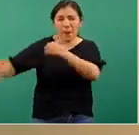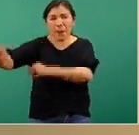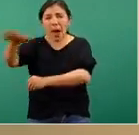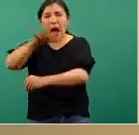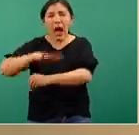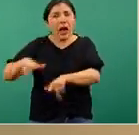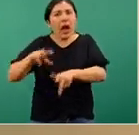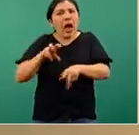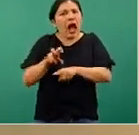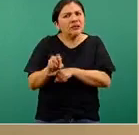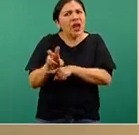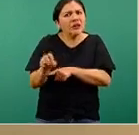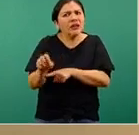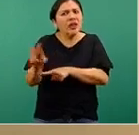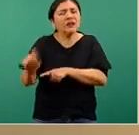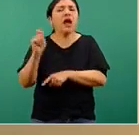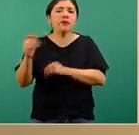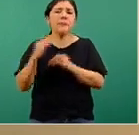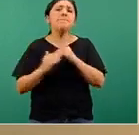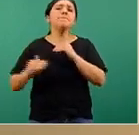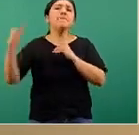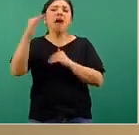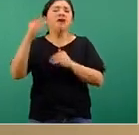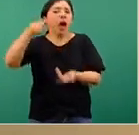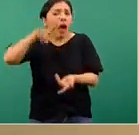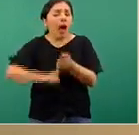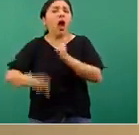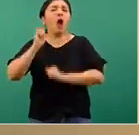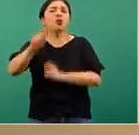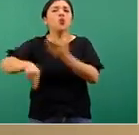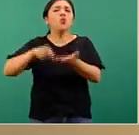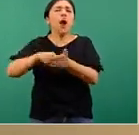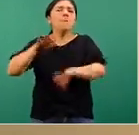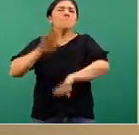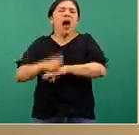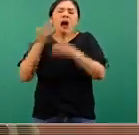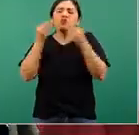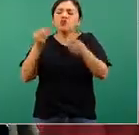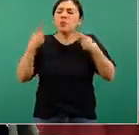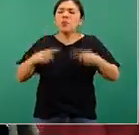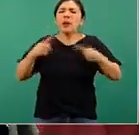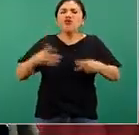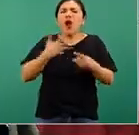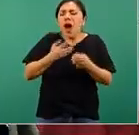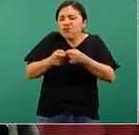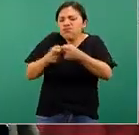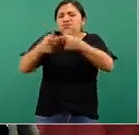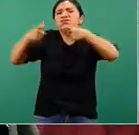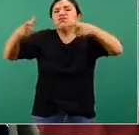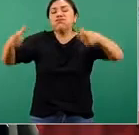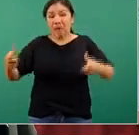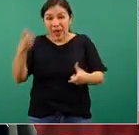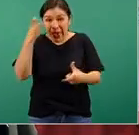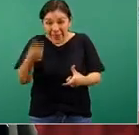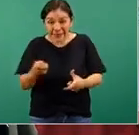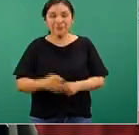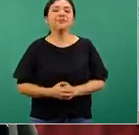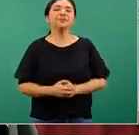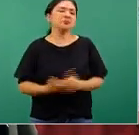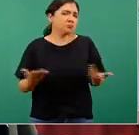la propagación es mayor en zonas altamente densas en población. Entonces así